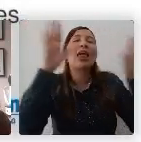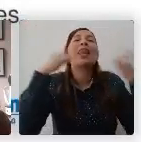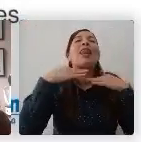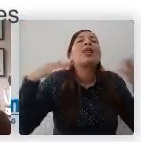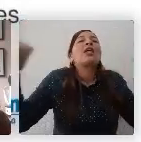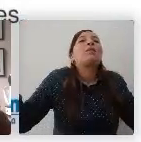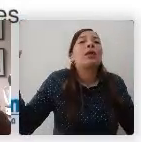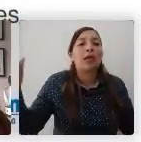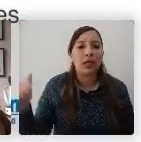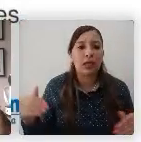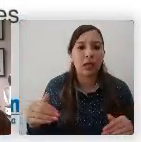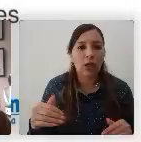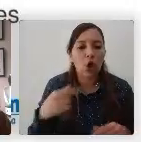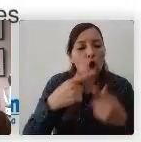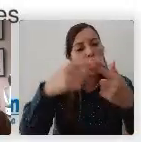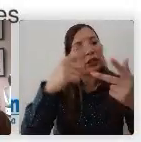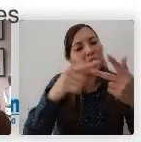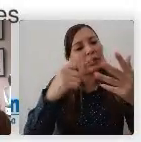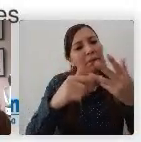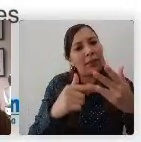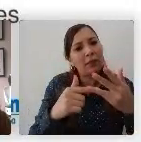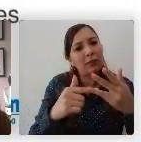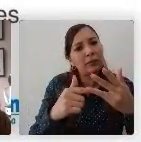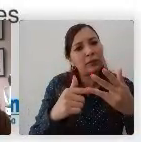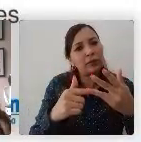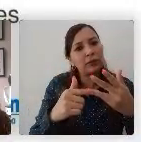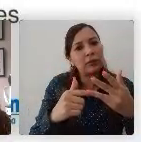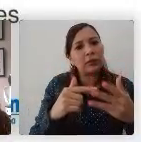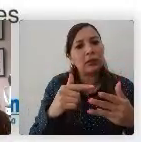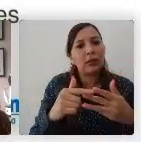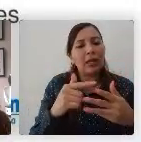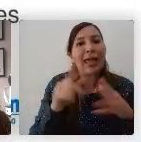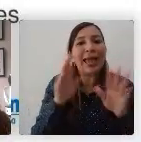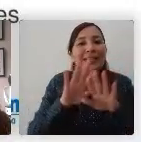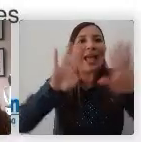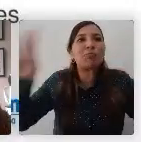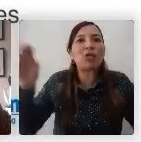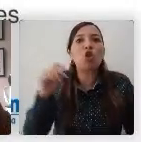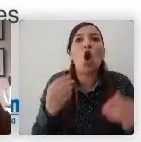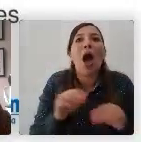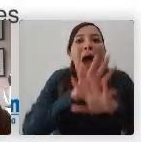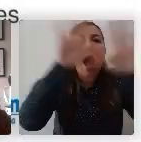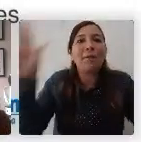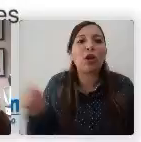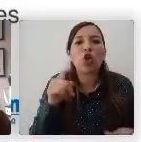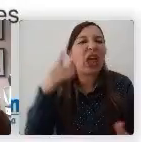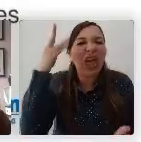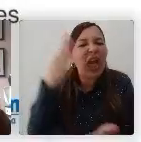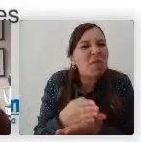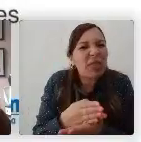que enriquecen esta experiencia y están en un espacio abierto que pueda evitar el contagio